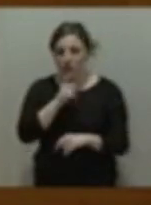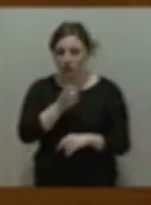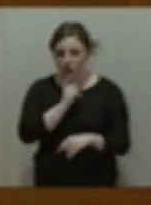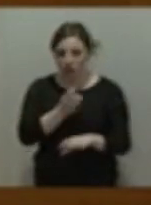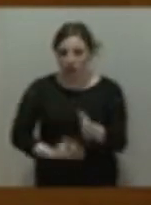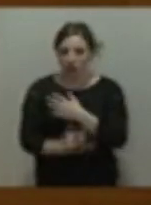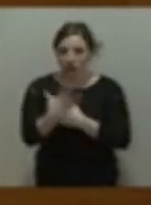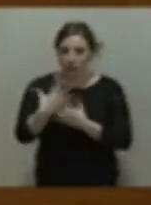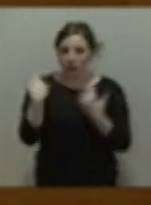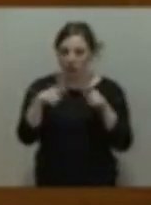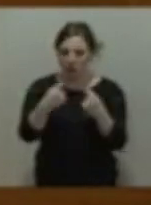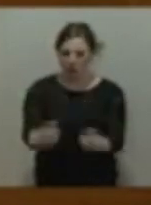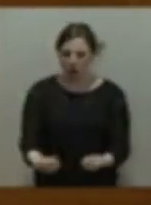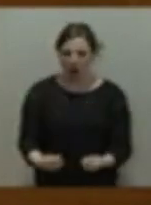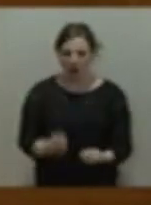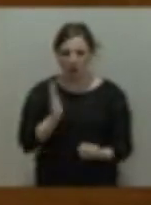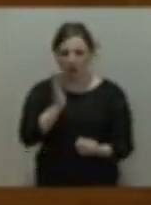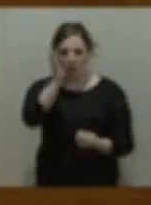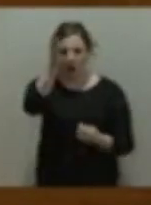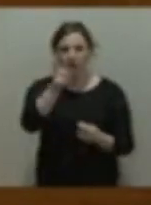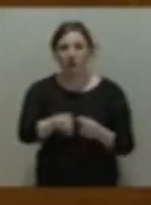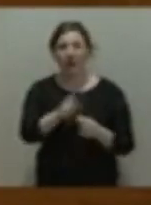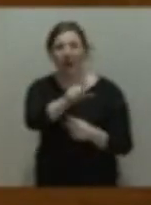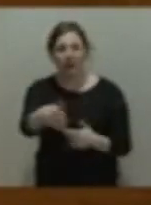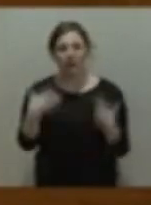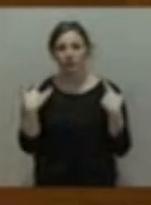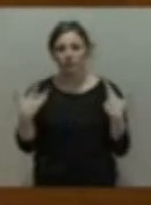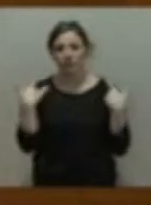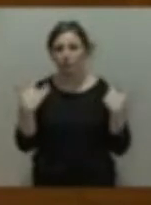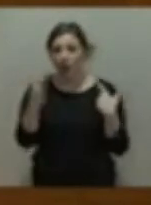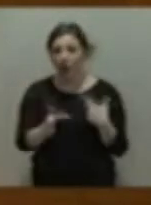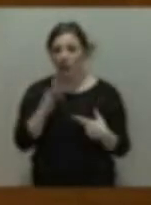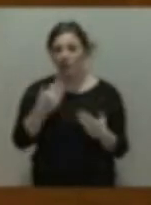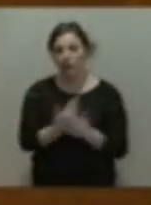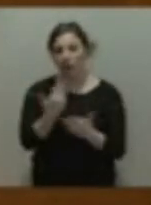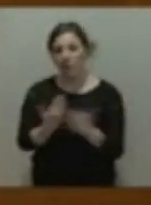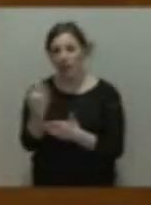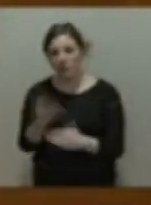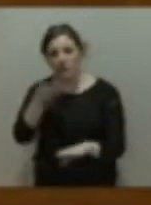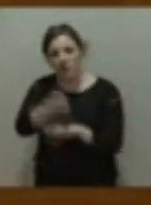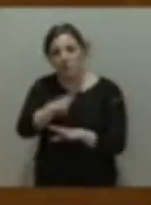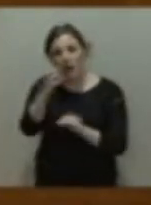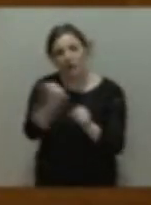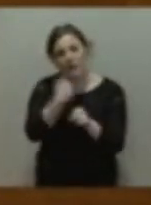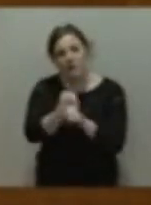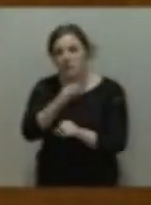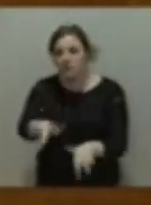muy estropeado, muy degradado, donde la gente está sufriendo, además de tener que ir cada día a cumplir con su jornada laboral.